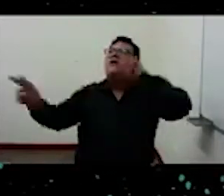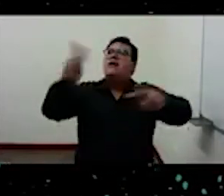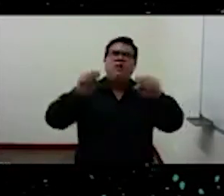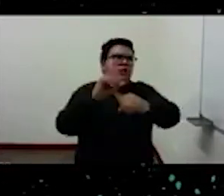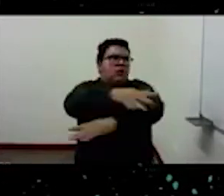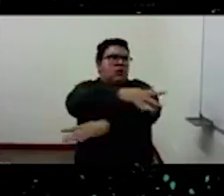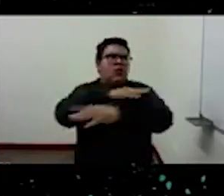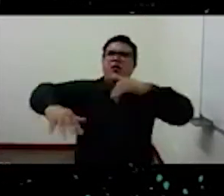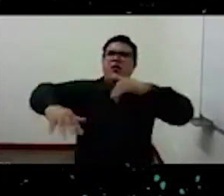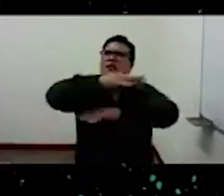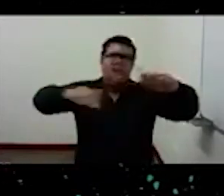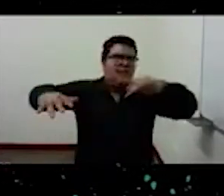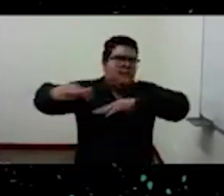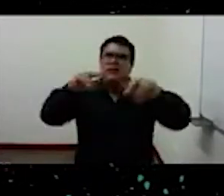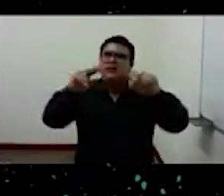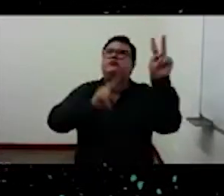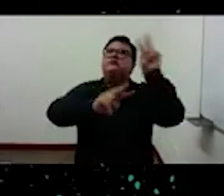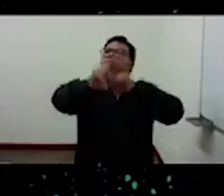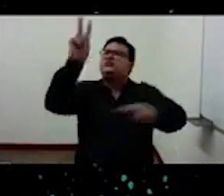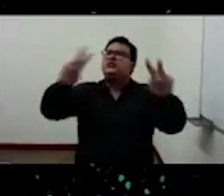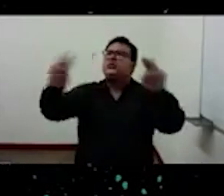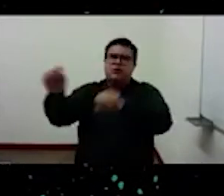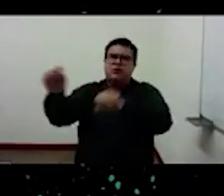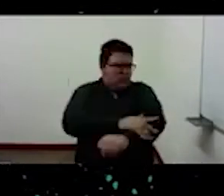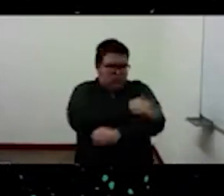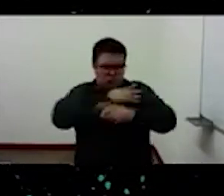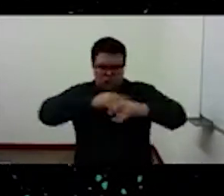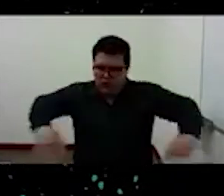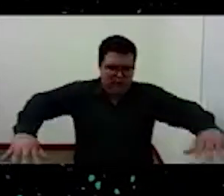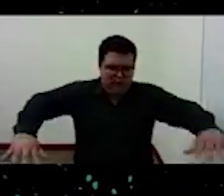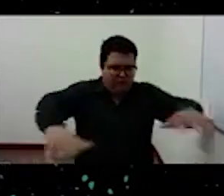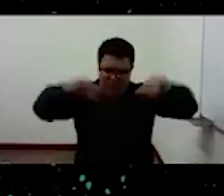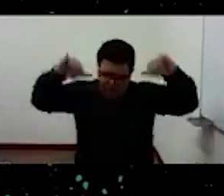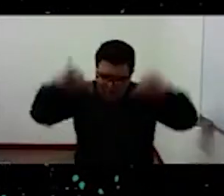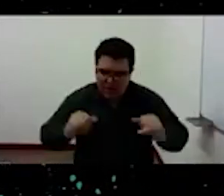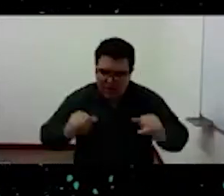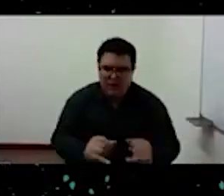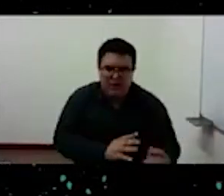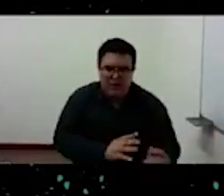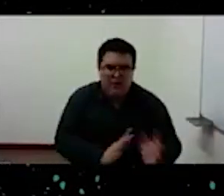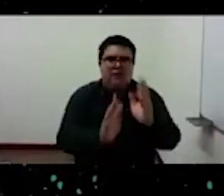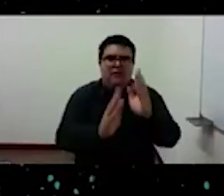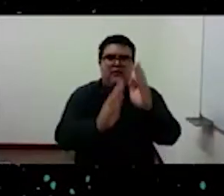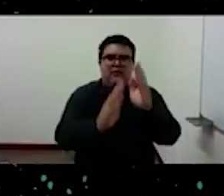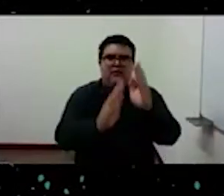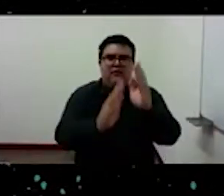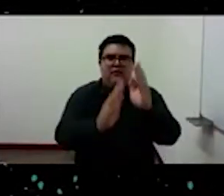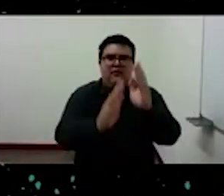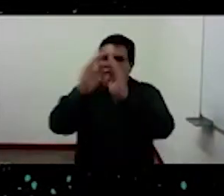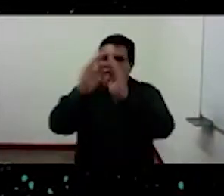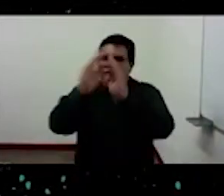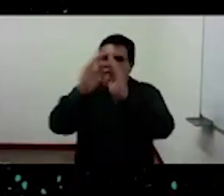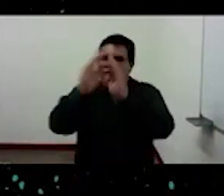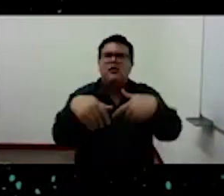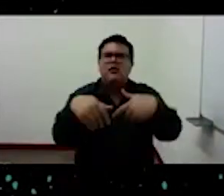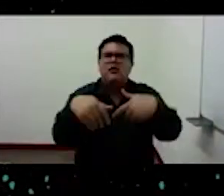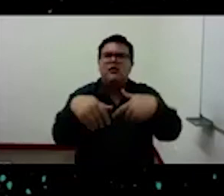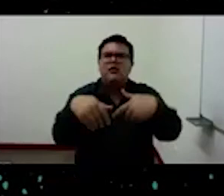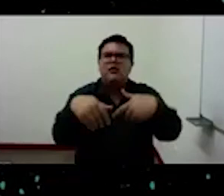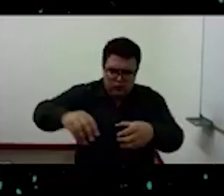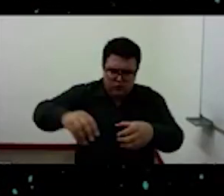intempestivas hasta encontrar el suelo en el que habrá de germinar. ¿Cuántos dientes de león han sido lanzados por el